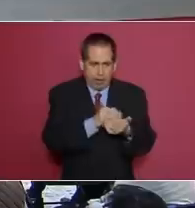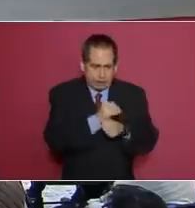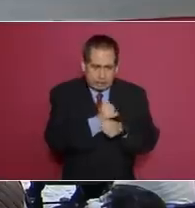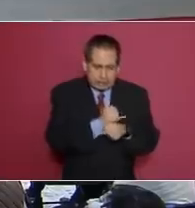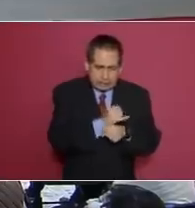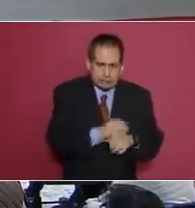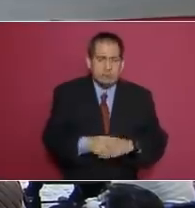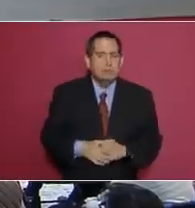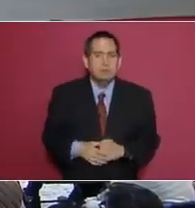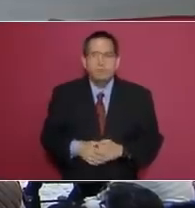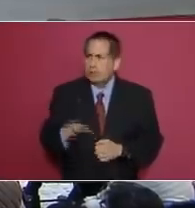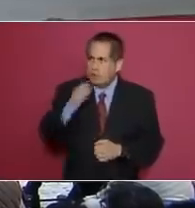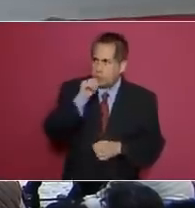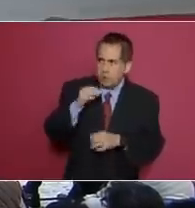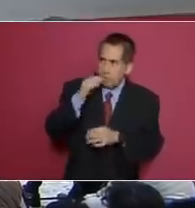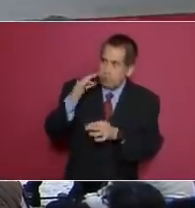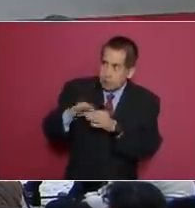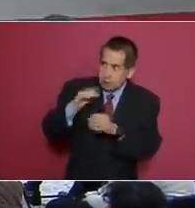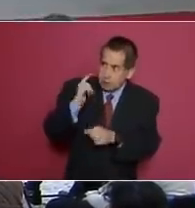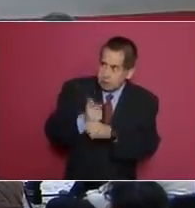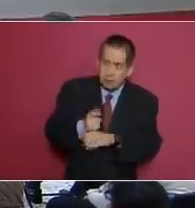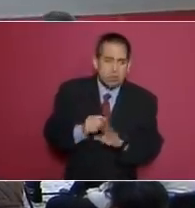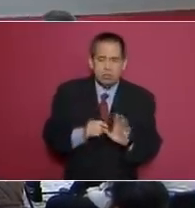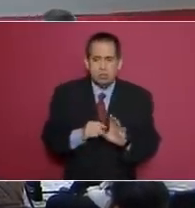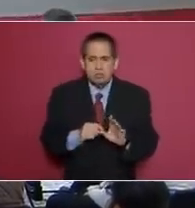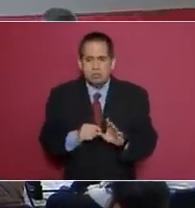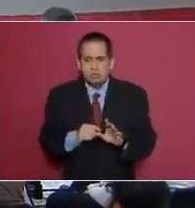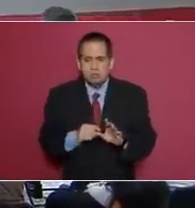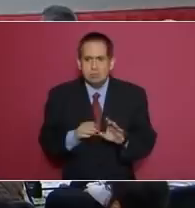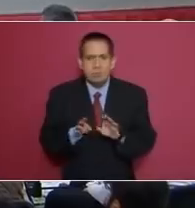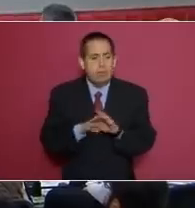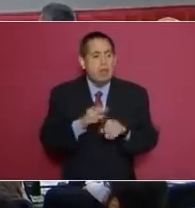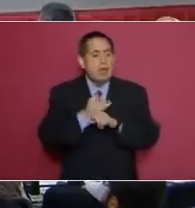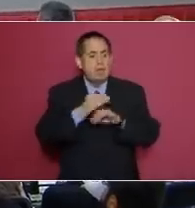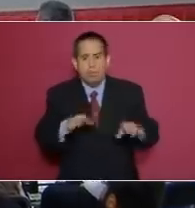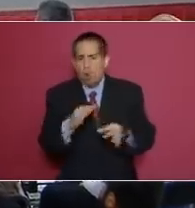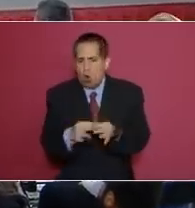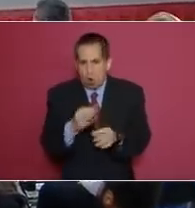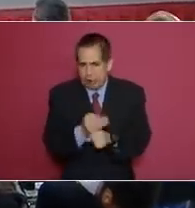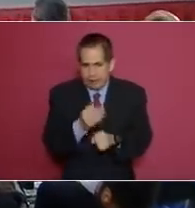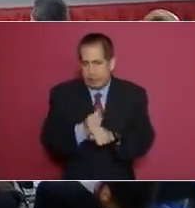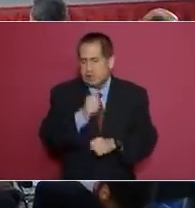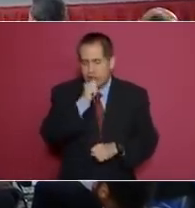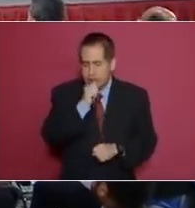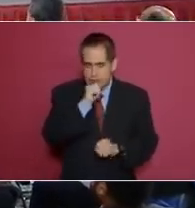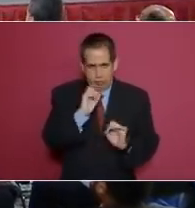¿Y todavía no hay algo concreto? Algo concreto que informar en este momento no tenemos.